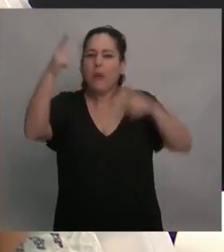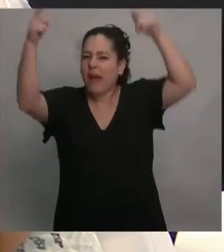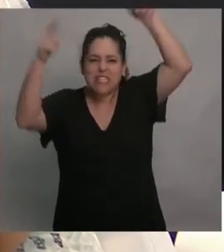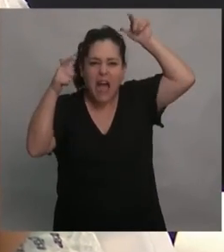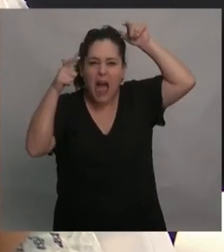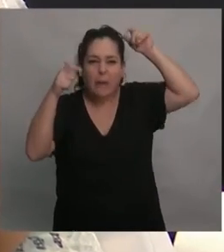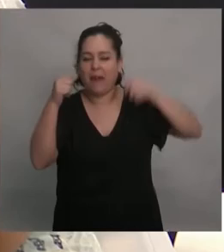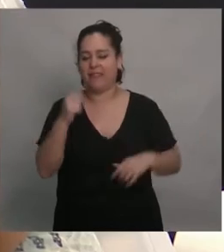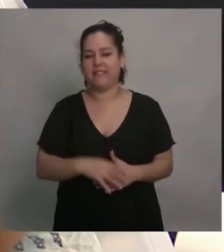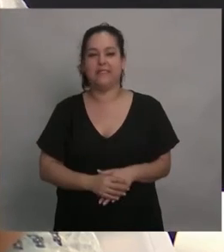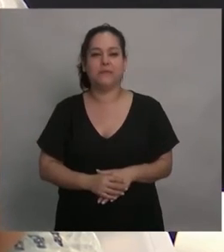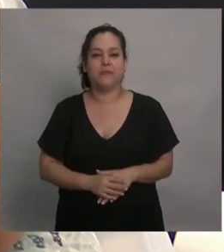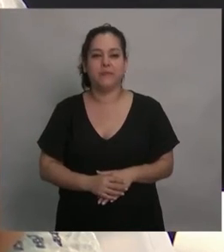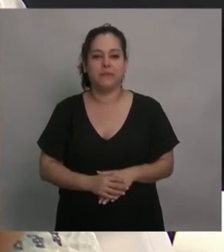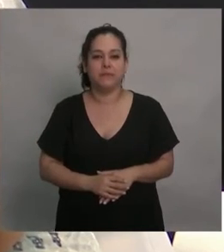¡Viva!